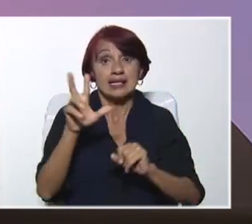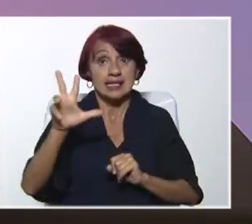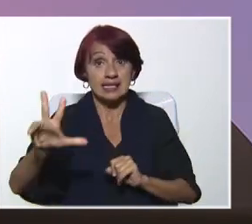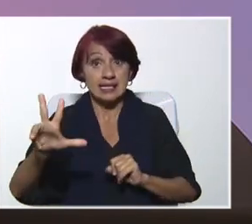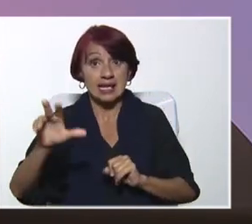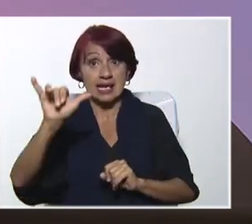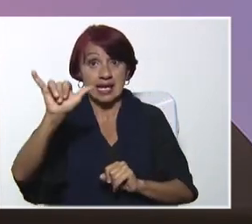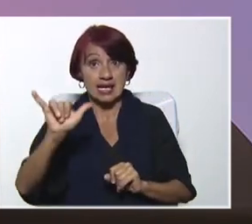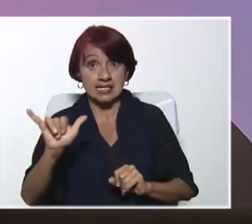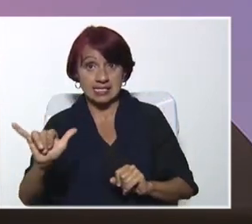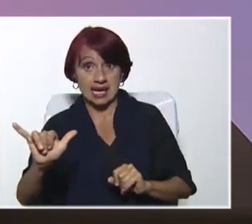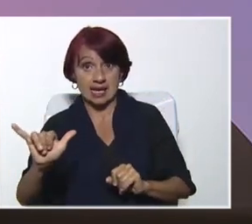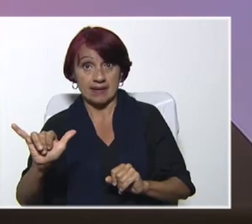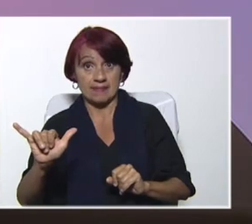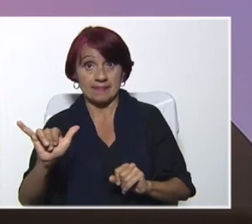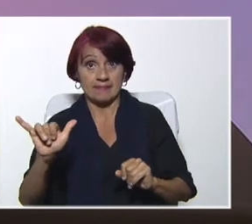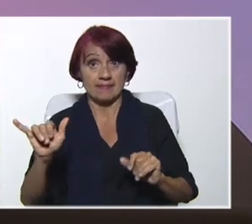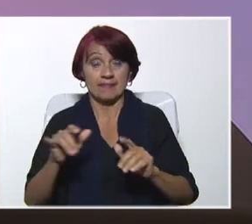3 en Y.